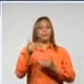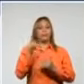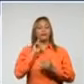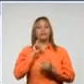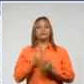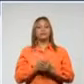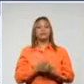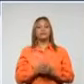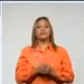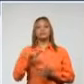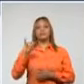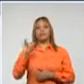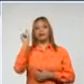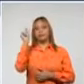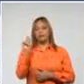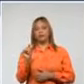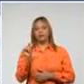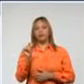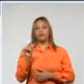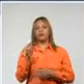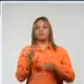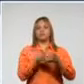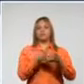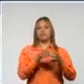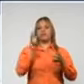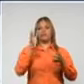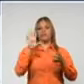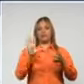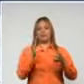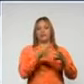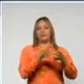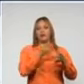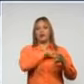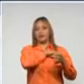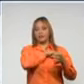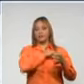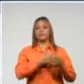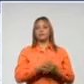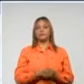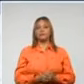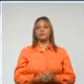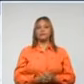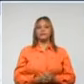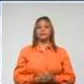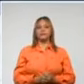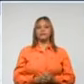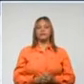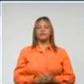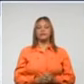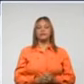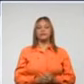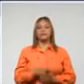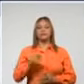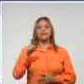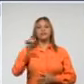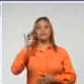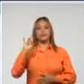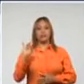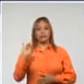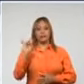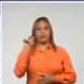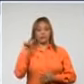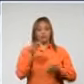los 35 casos confirmados ayer. Fíjense que 17 de los